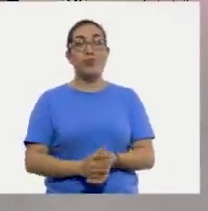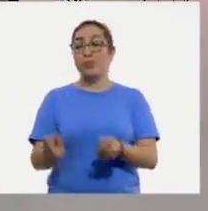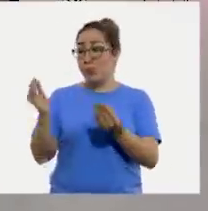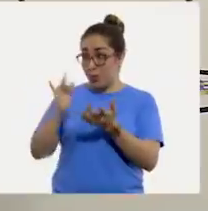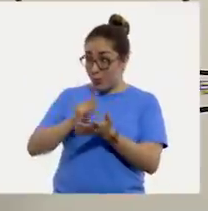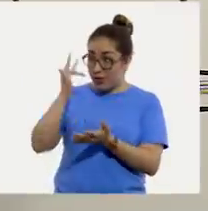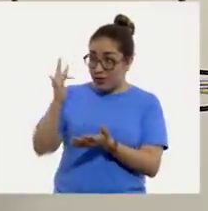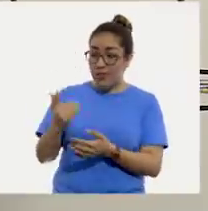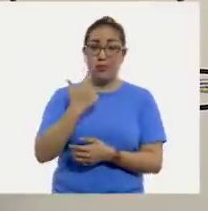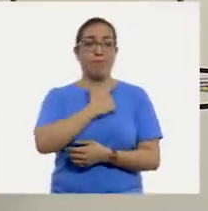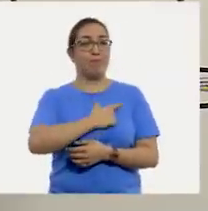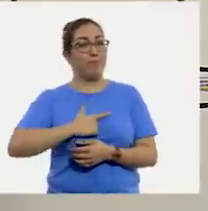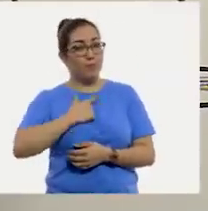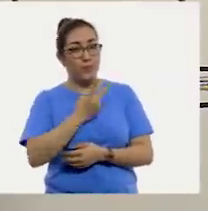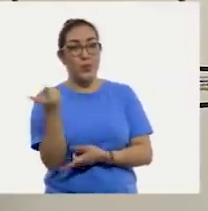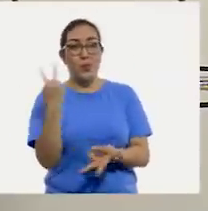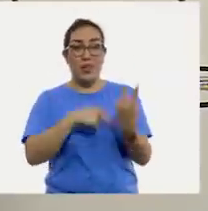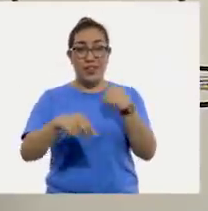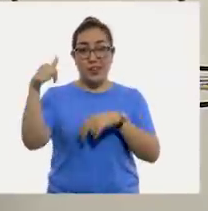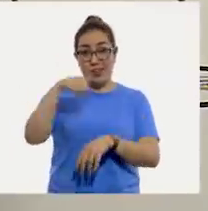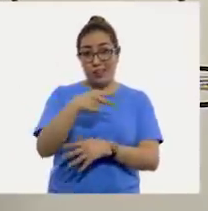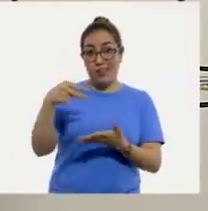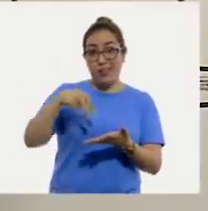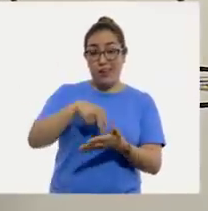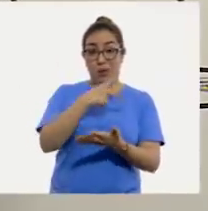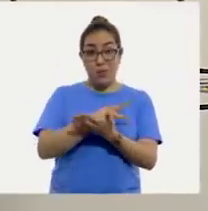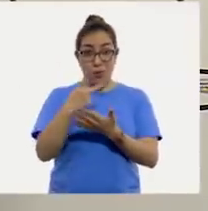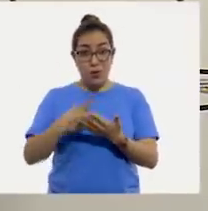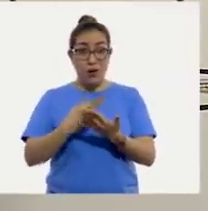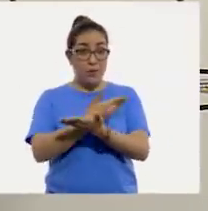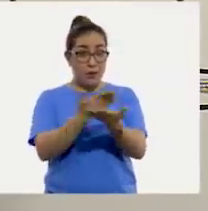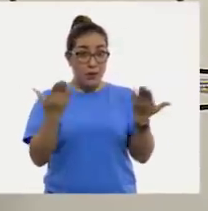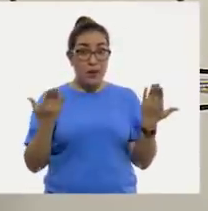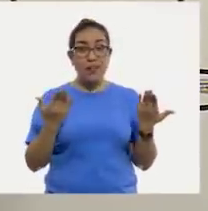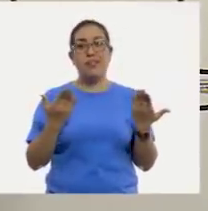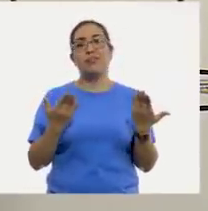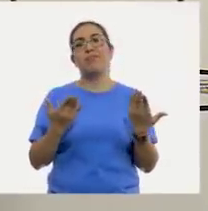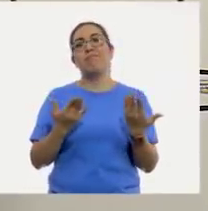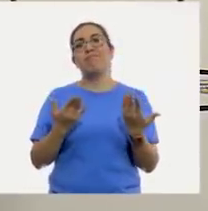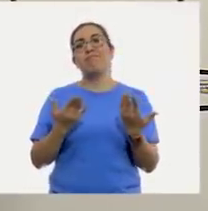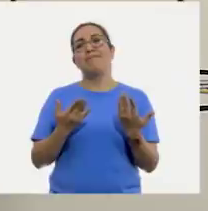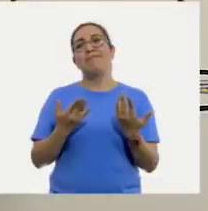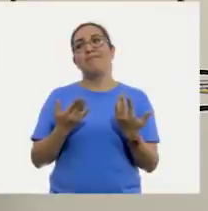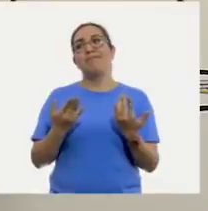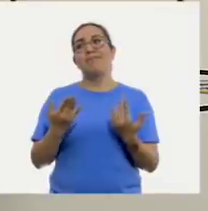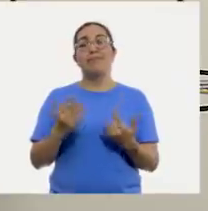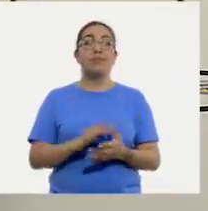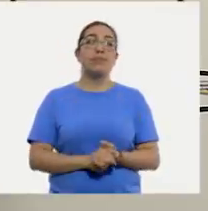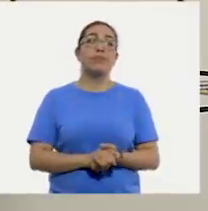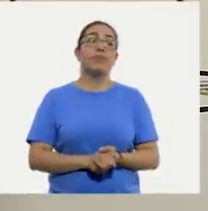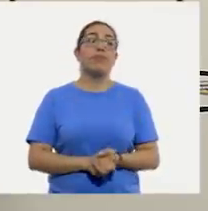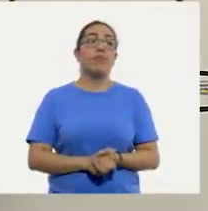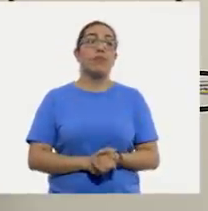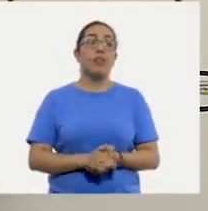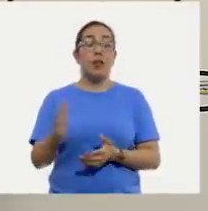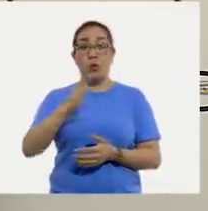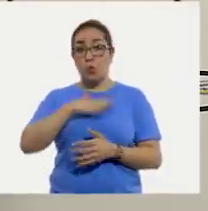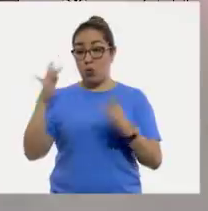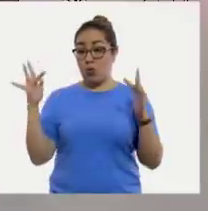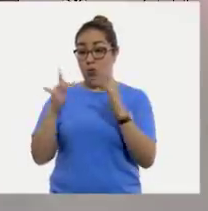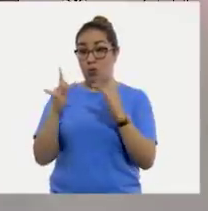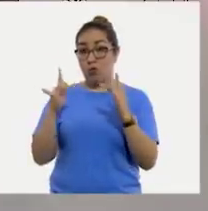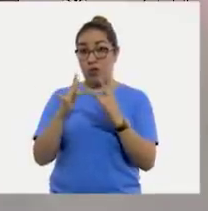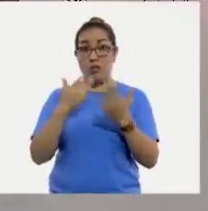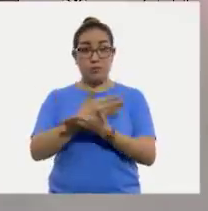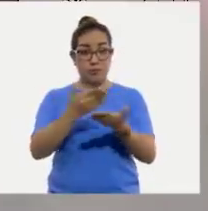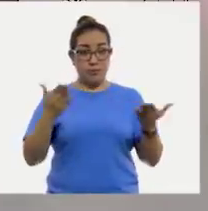Rodrigo. Qué gusto estar aquí en este programa y con toda la comunidad escolar de México. Qué gusto estar en contacto con ellos. Un placer en este